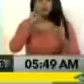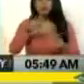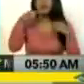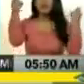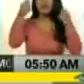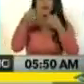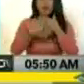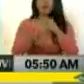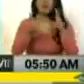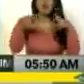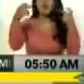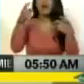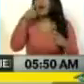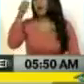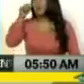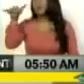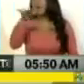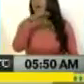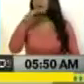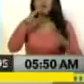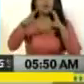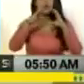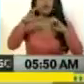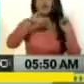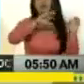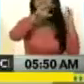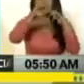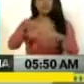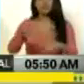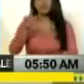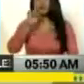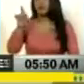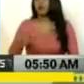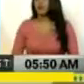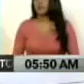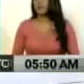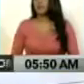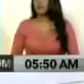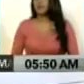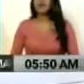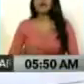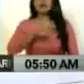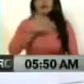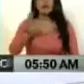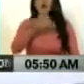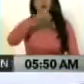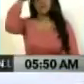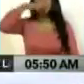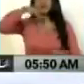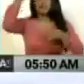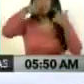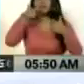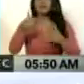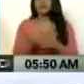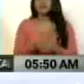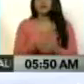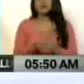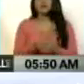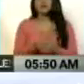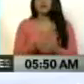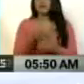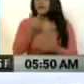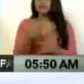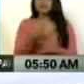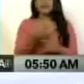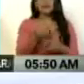se movilizó todo el pueblo comunicador. El triángulo invertida de la comunicación, decía el comandante Hugo Chávez. De las redes